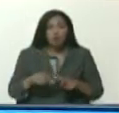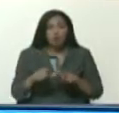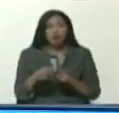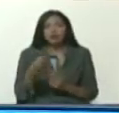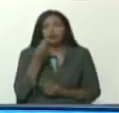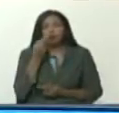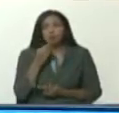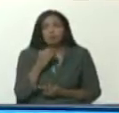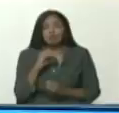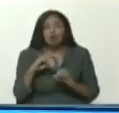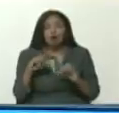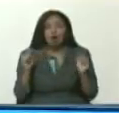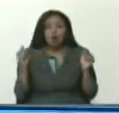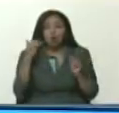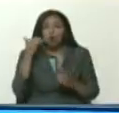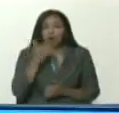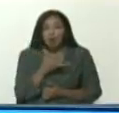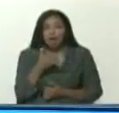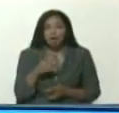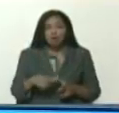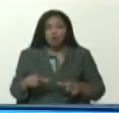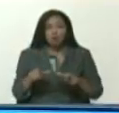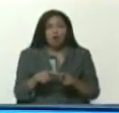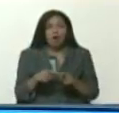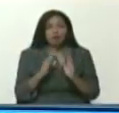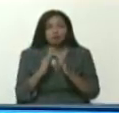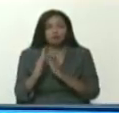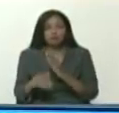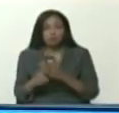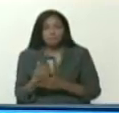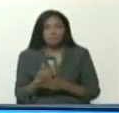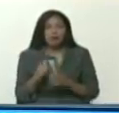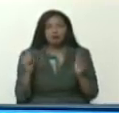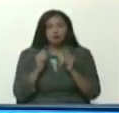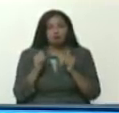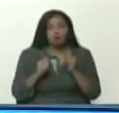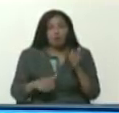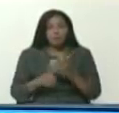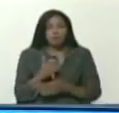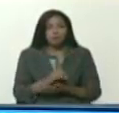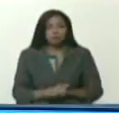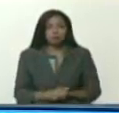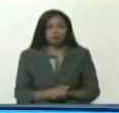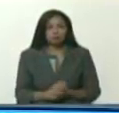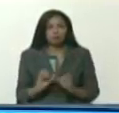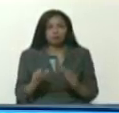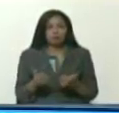alimentos congelados y la planta de división refrigerada,